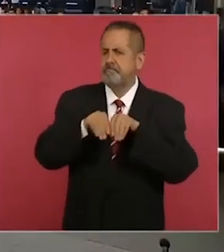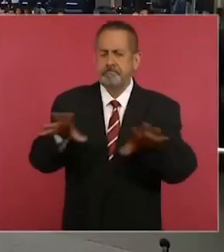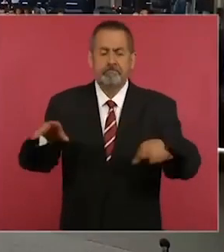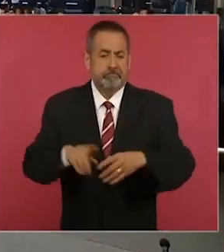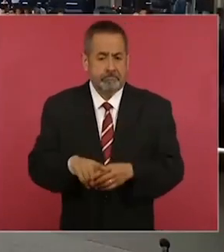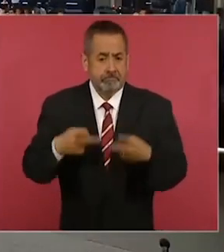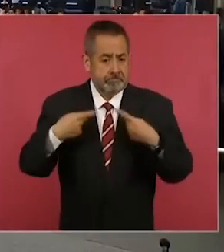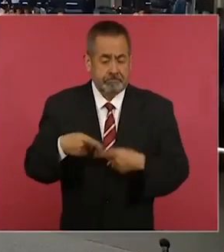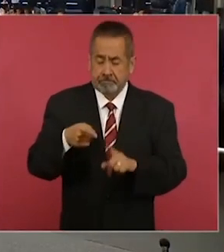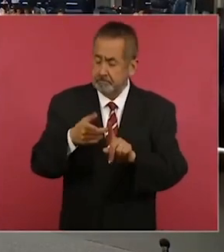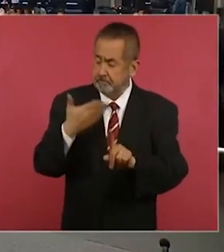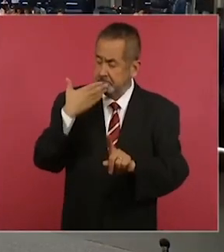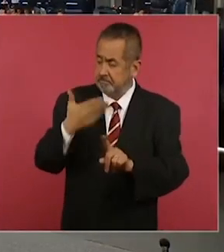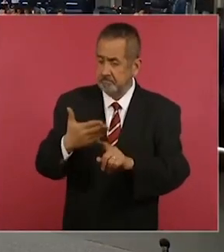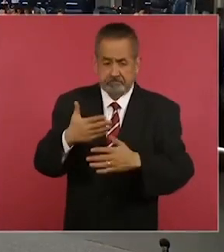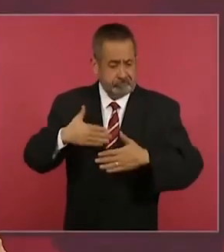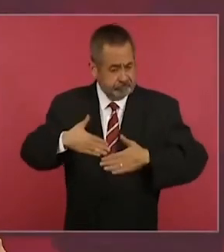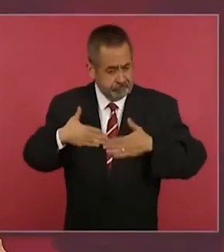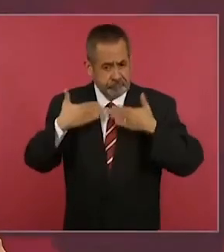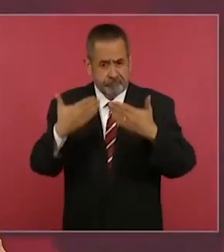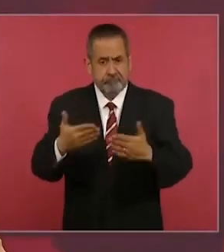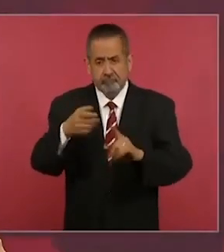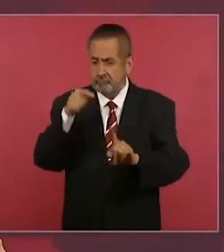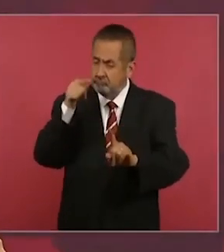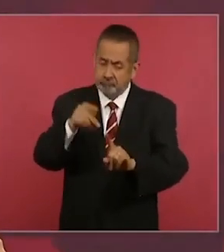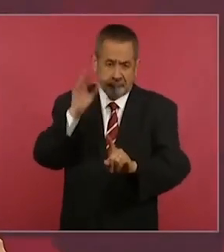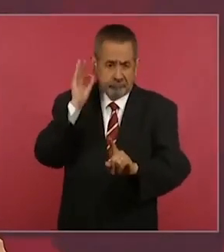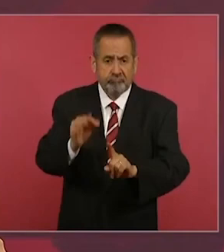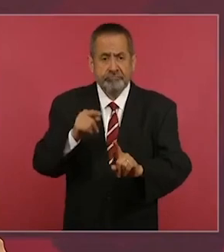Es un agente de absoluta confianza de nosotros.